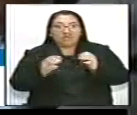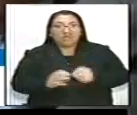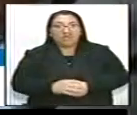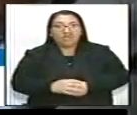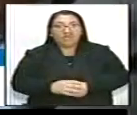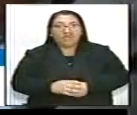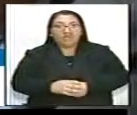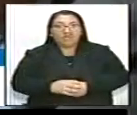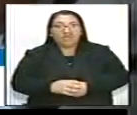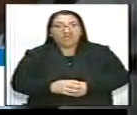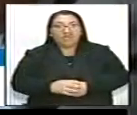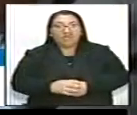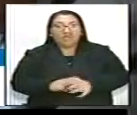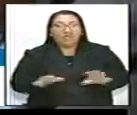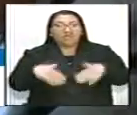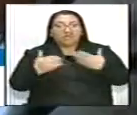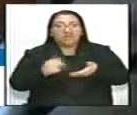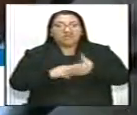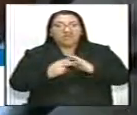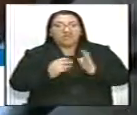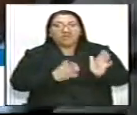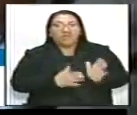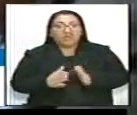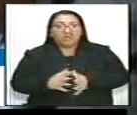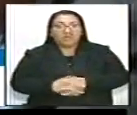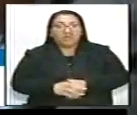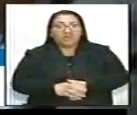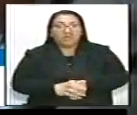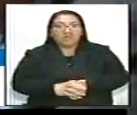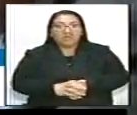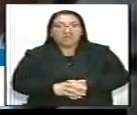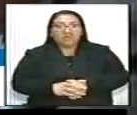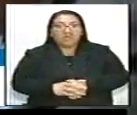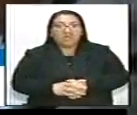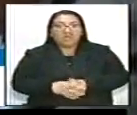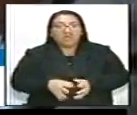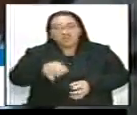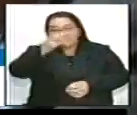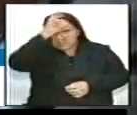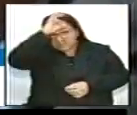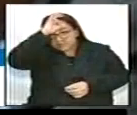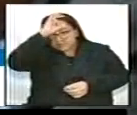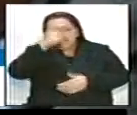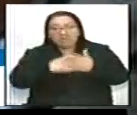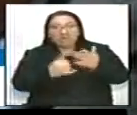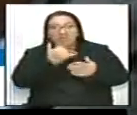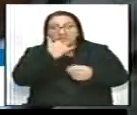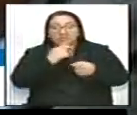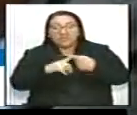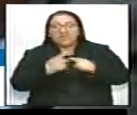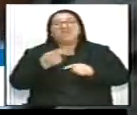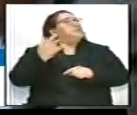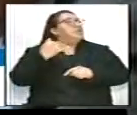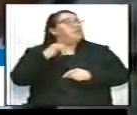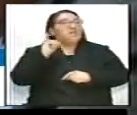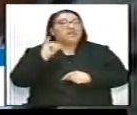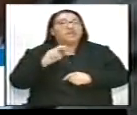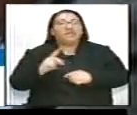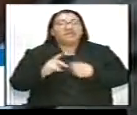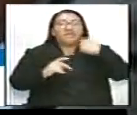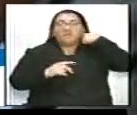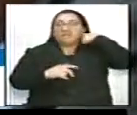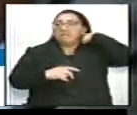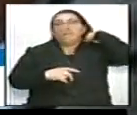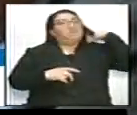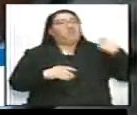nos tiene sin posibilidades de planificar al no saber qué es lo que va a pasar desde la perspectiva del